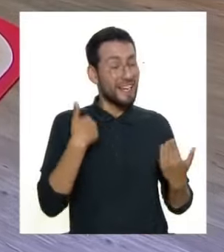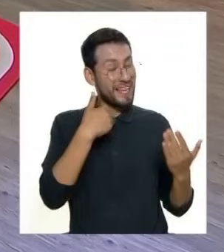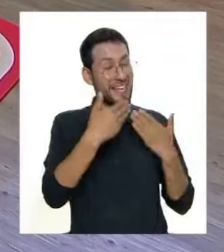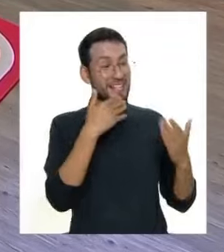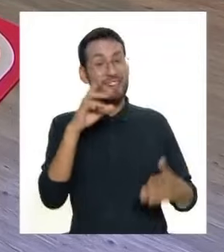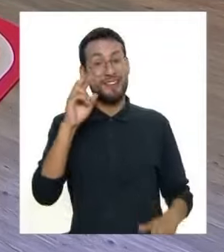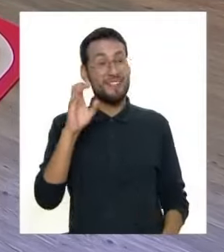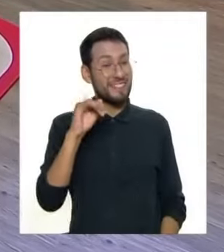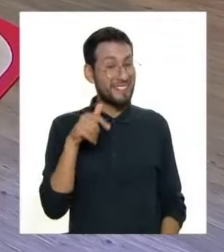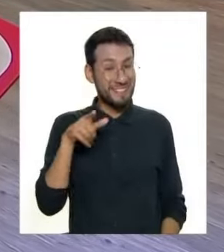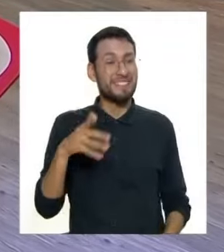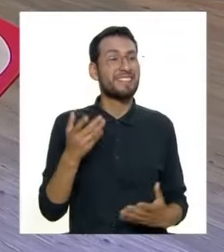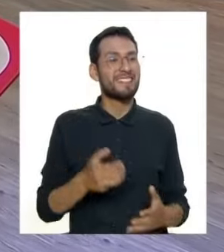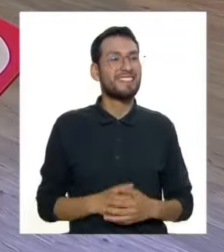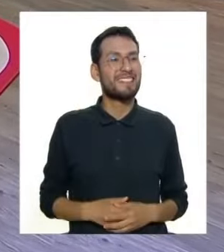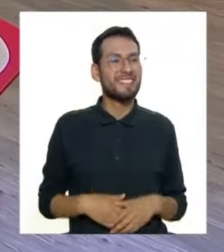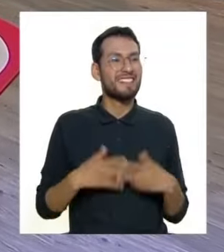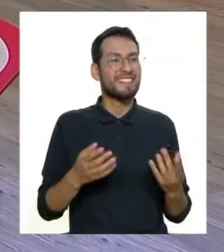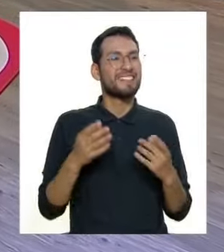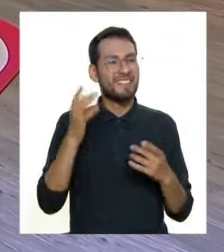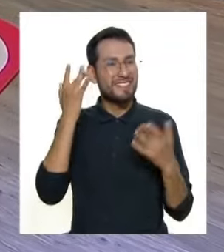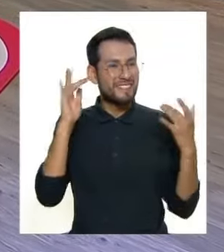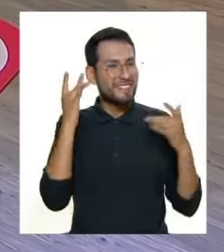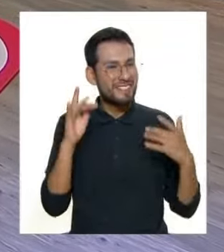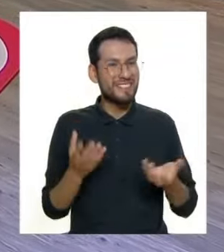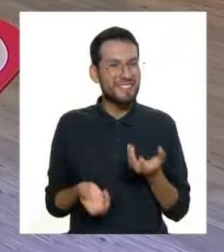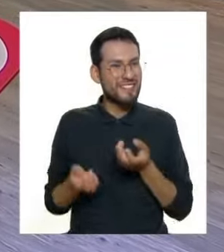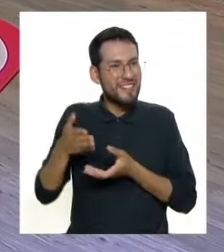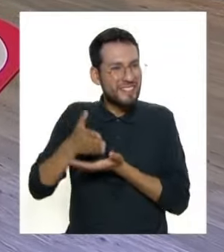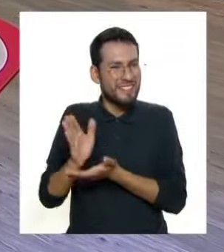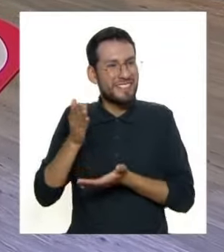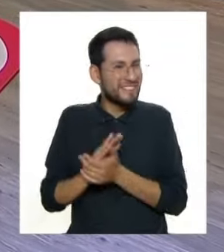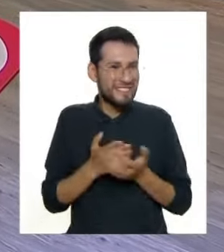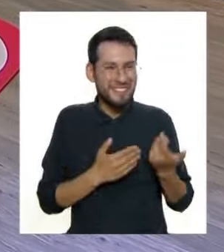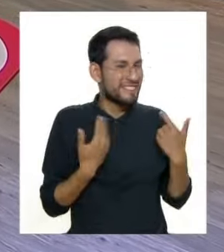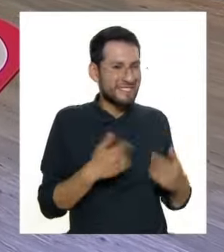con Rocío, la psicóloga, ese sonido de la cebolla. Ataquemos.